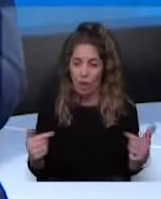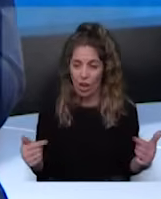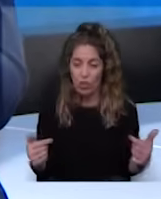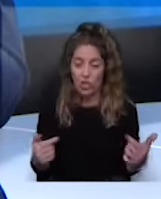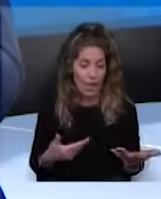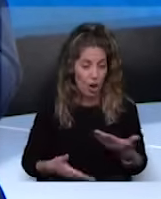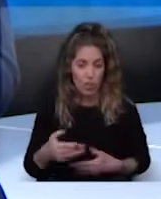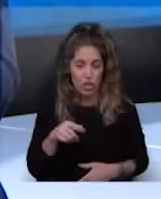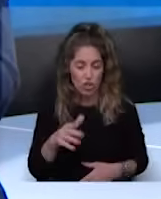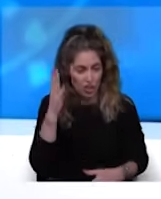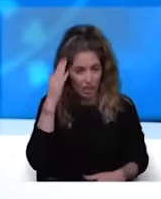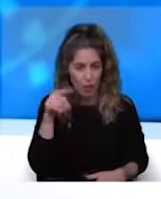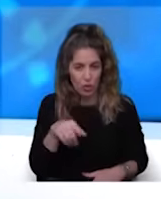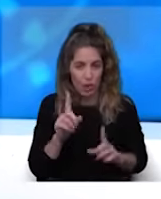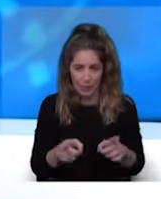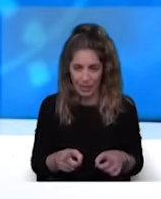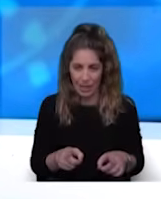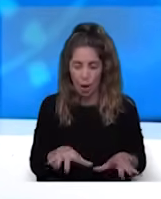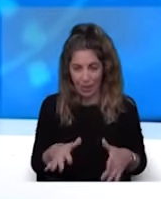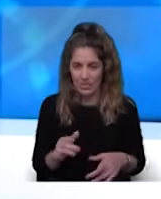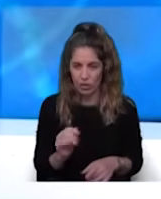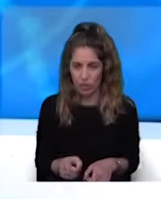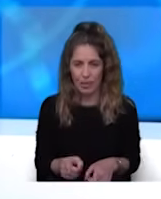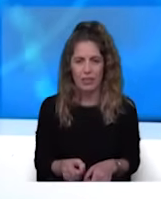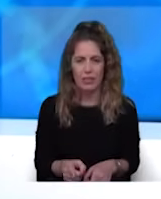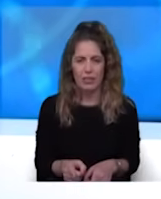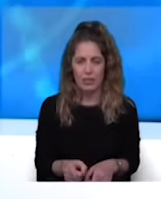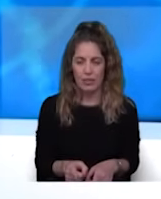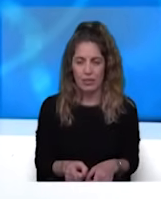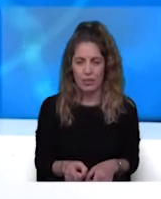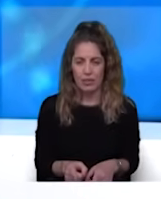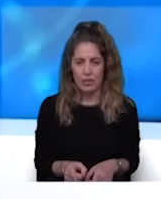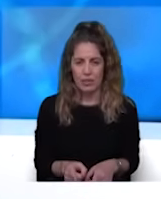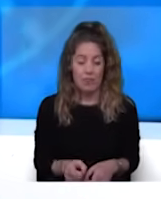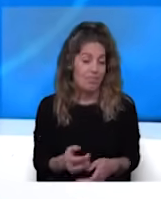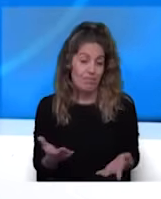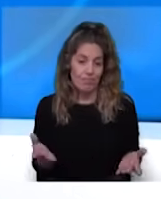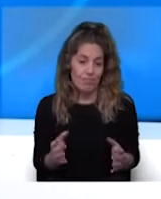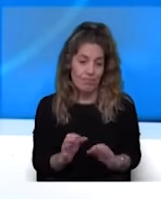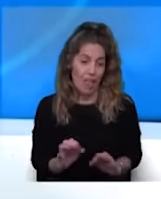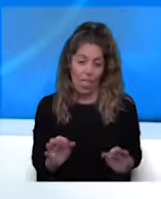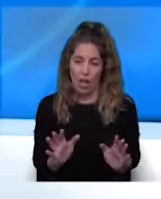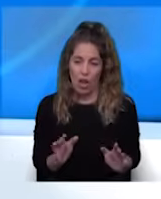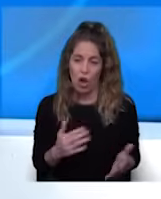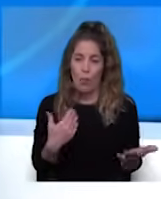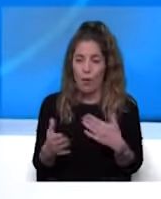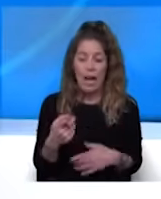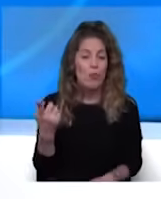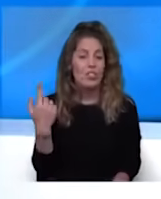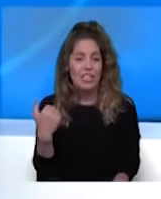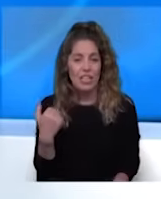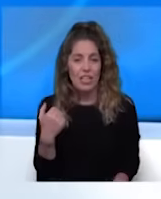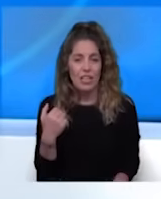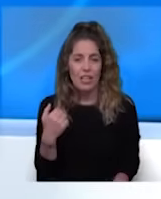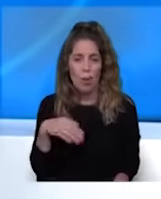hemos compartido Yo sé que a vos también te pasó algo similar también también sí sí este nada este bueno como hablábamos ayer con Marcelo